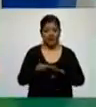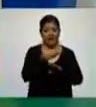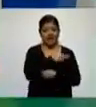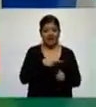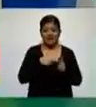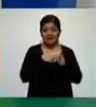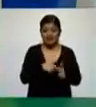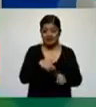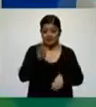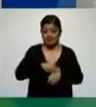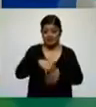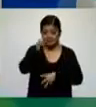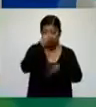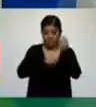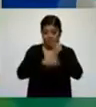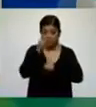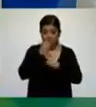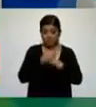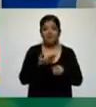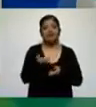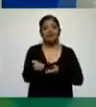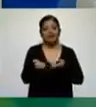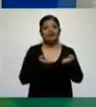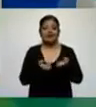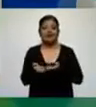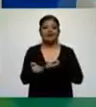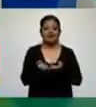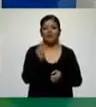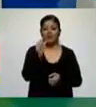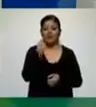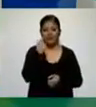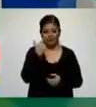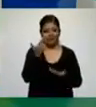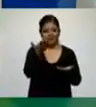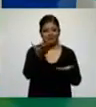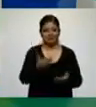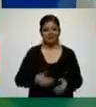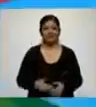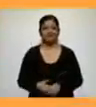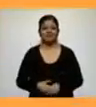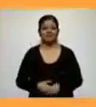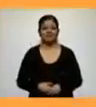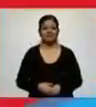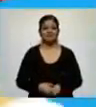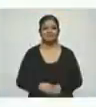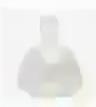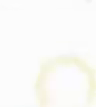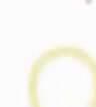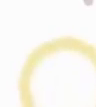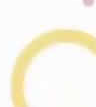más aprendizaje, vamos a movernos un poco. ¡Acompáñame!